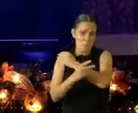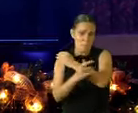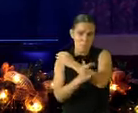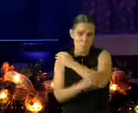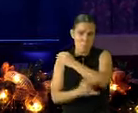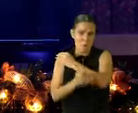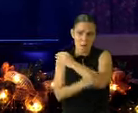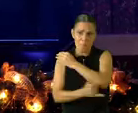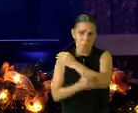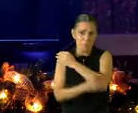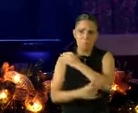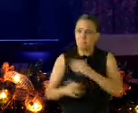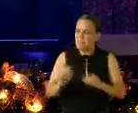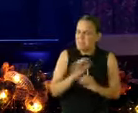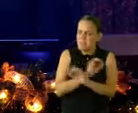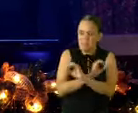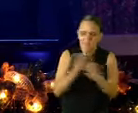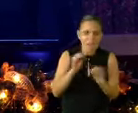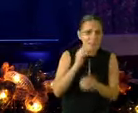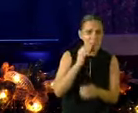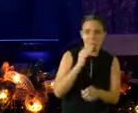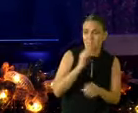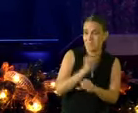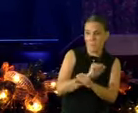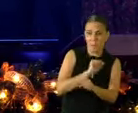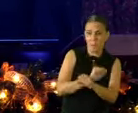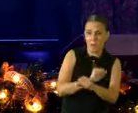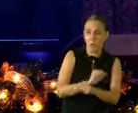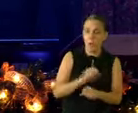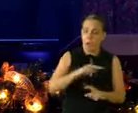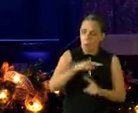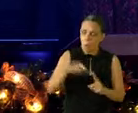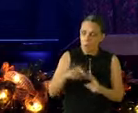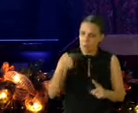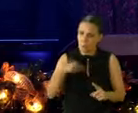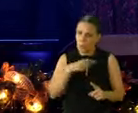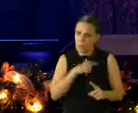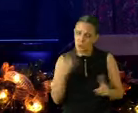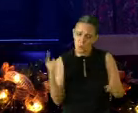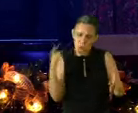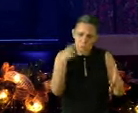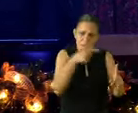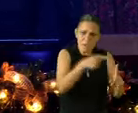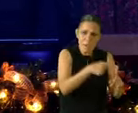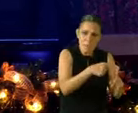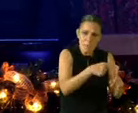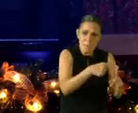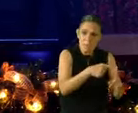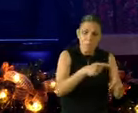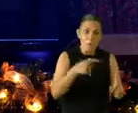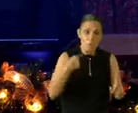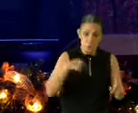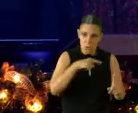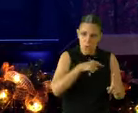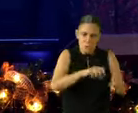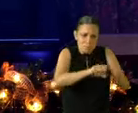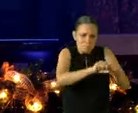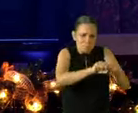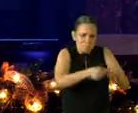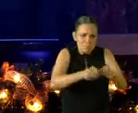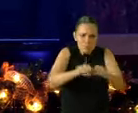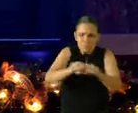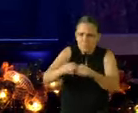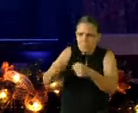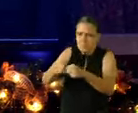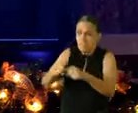cuando nosotros llegamos, hermano, nosotros hicimos un rompimiento, se quedaron con la boca abierta. Se